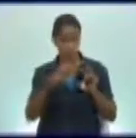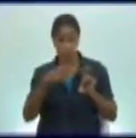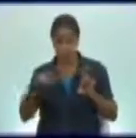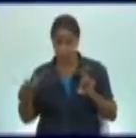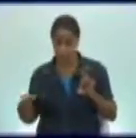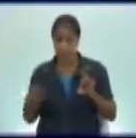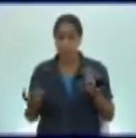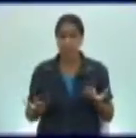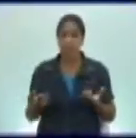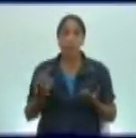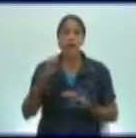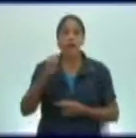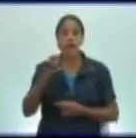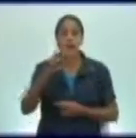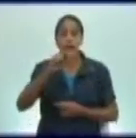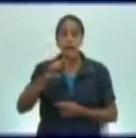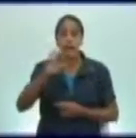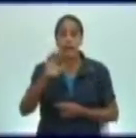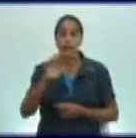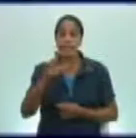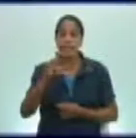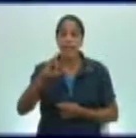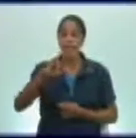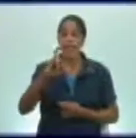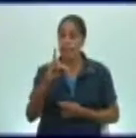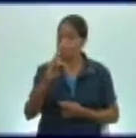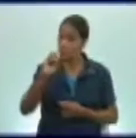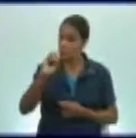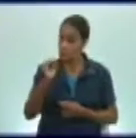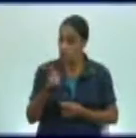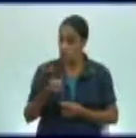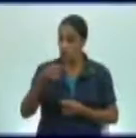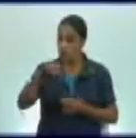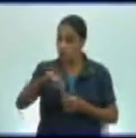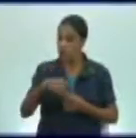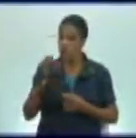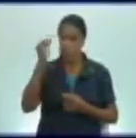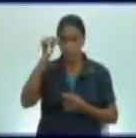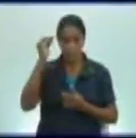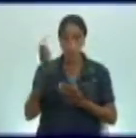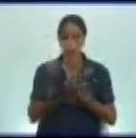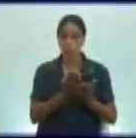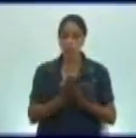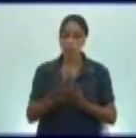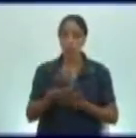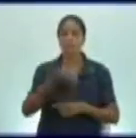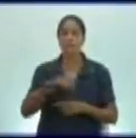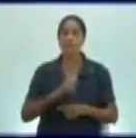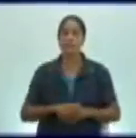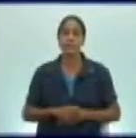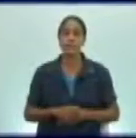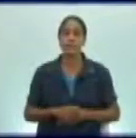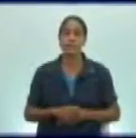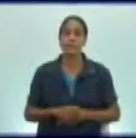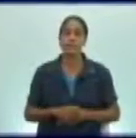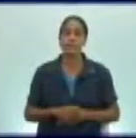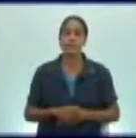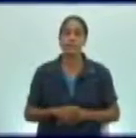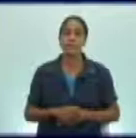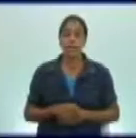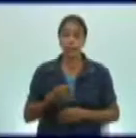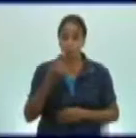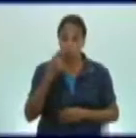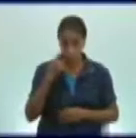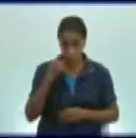los anélidos y también lo que representó desde el punto de vista adaptativo para estos animales. Como ven